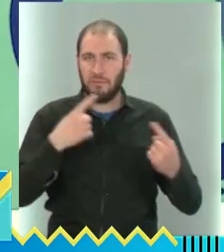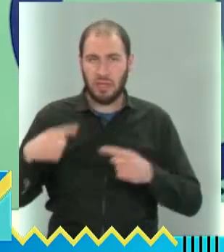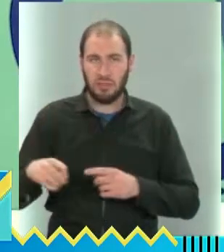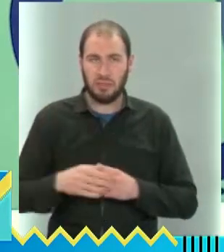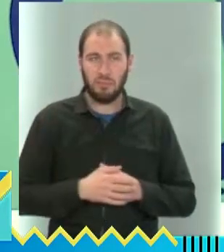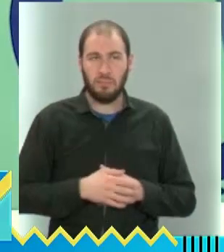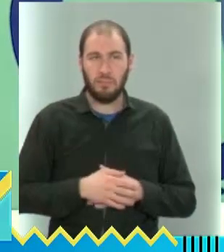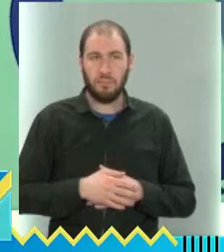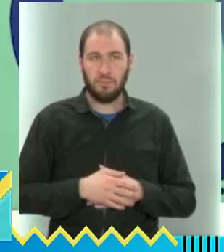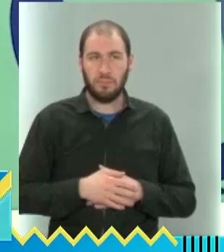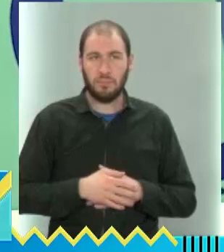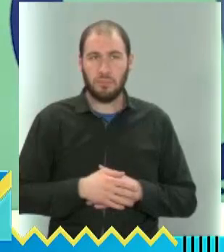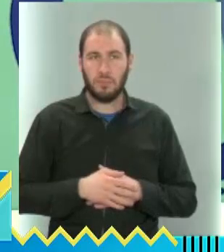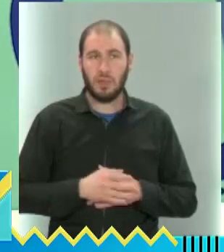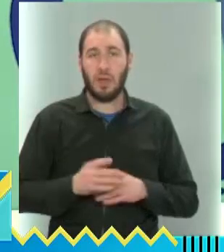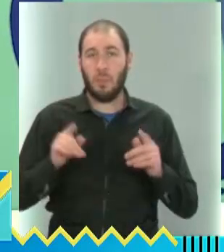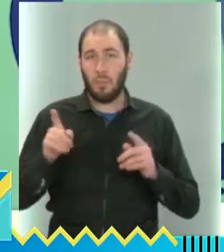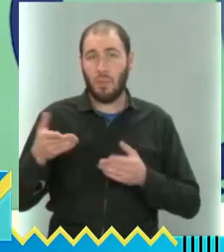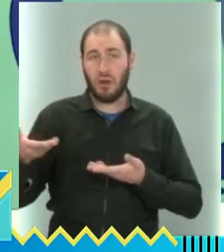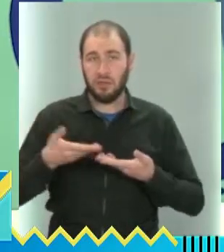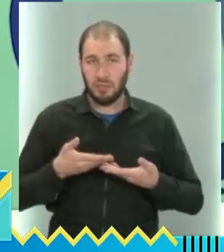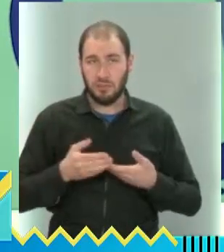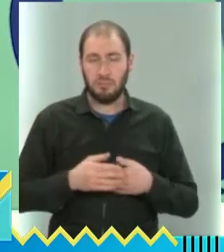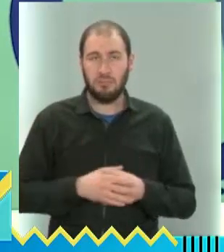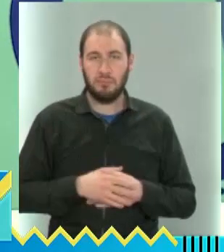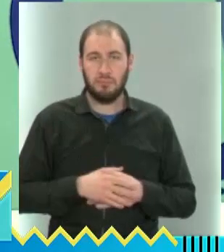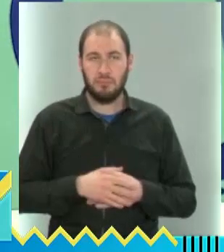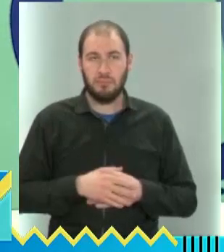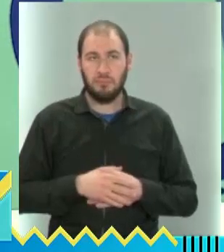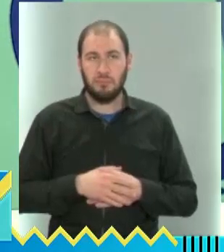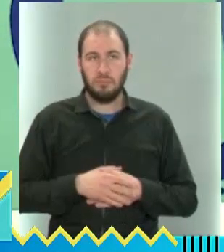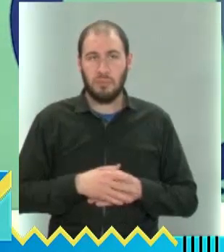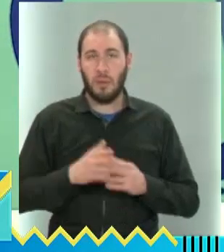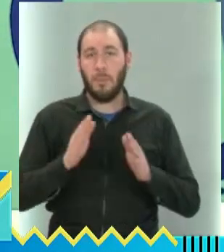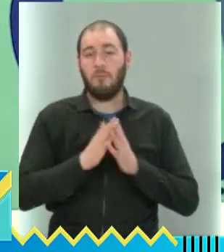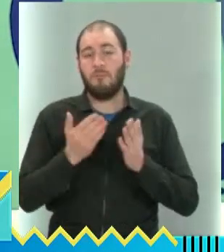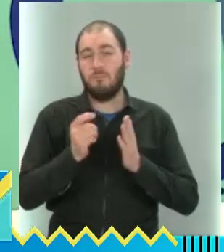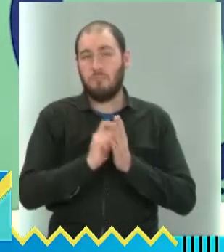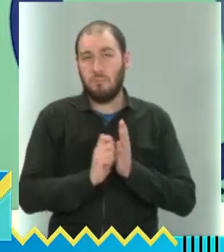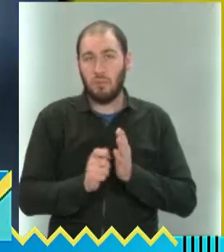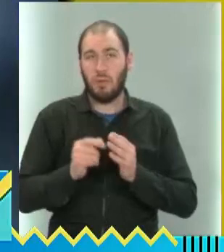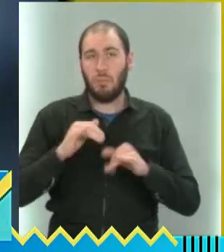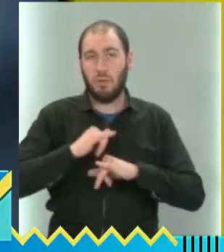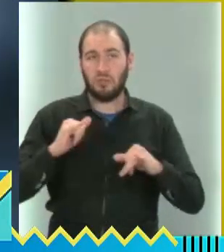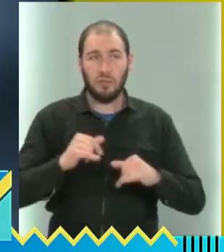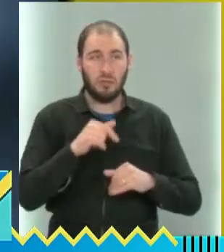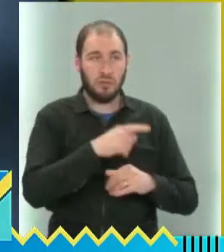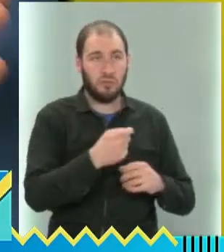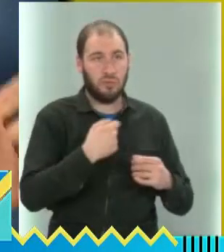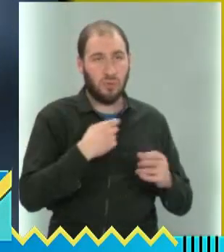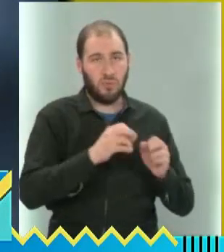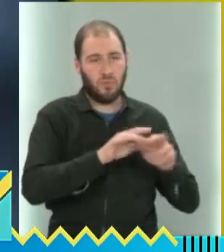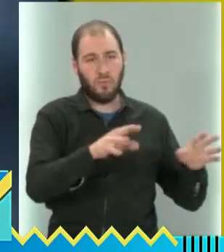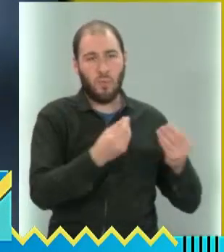diferencia. Quizás lo que vos has recibido es un panfleto, es un acto proselitista. Sí, no solamente lo